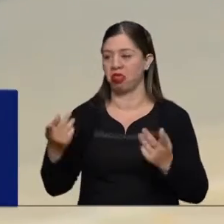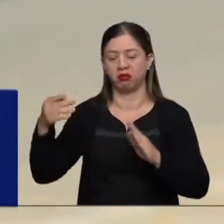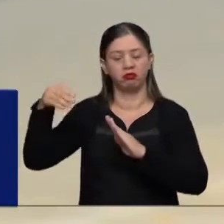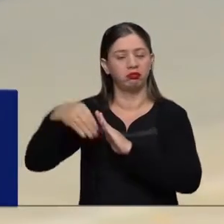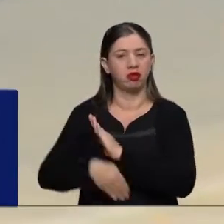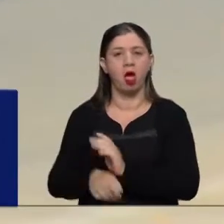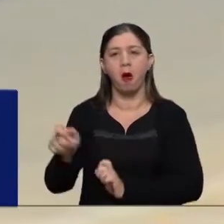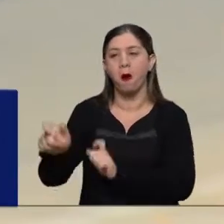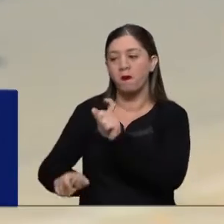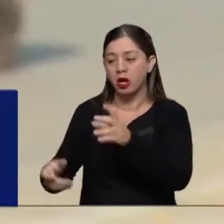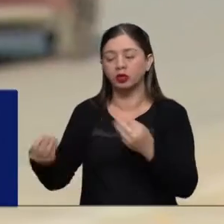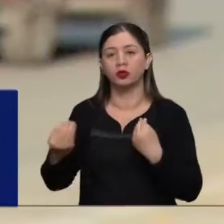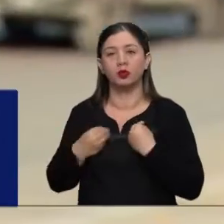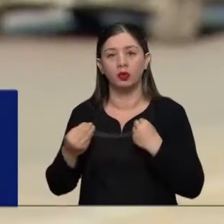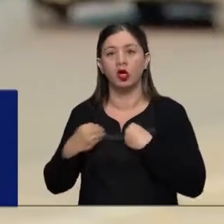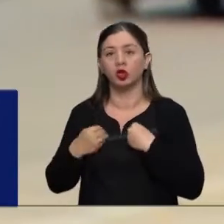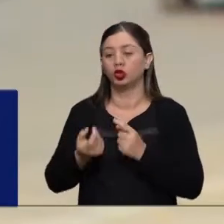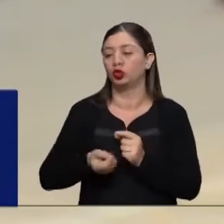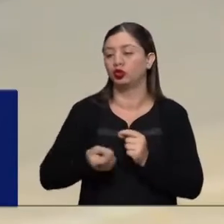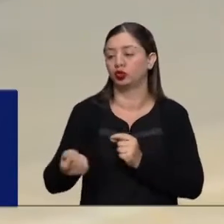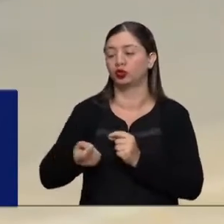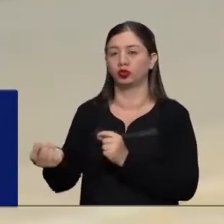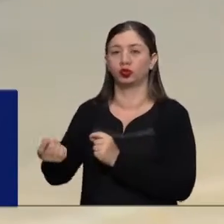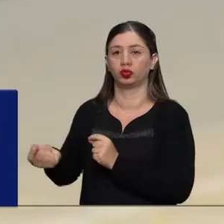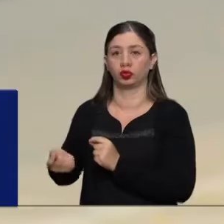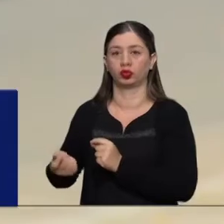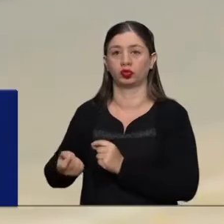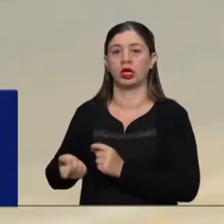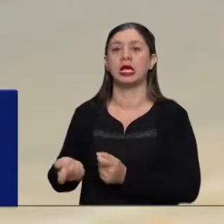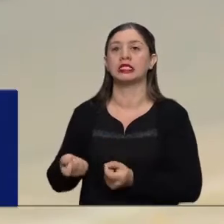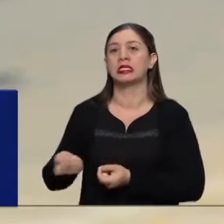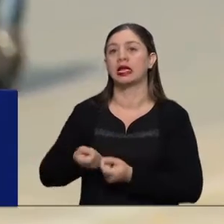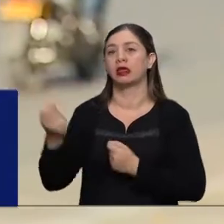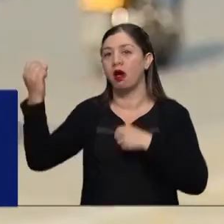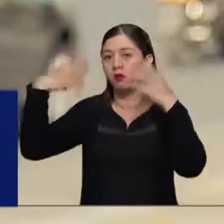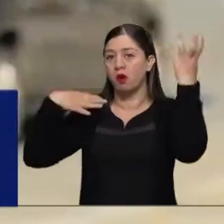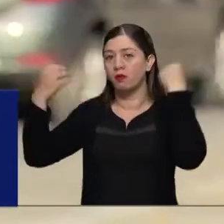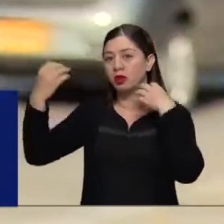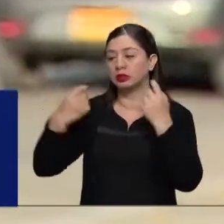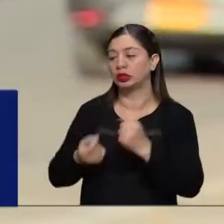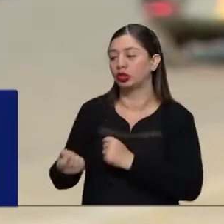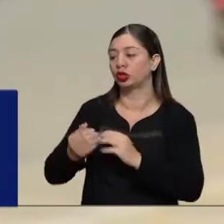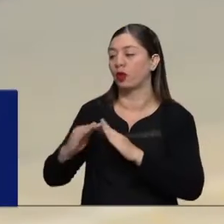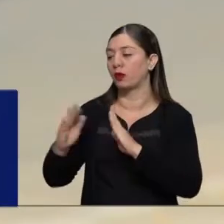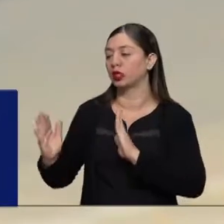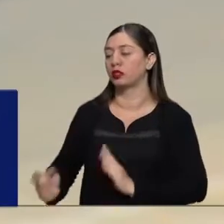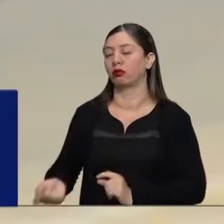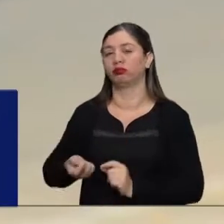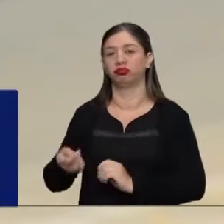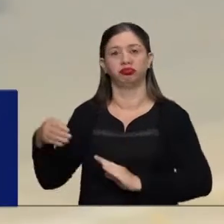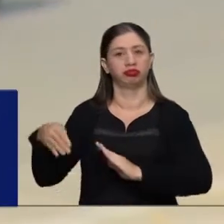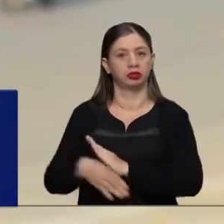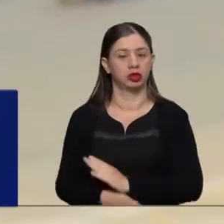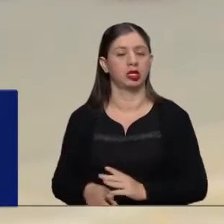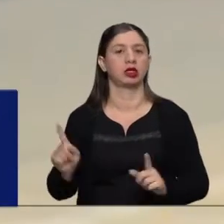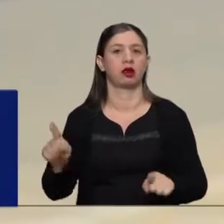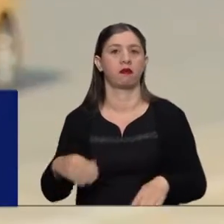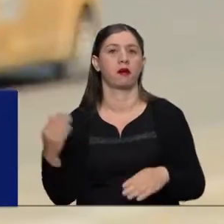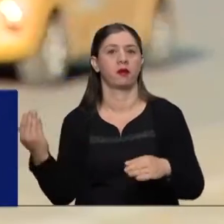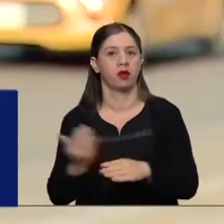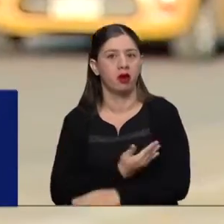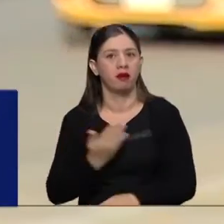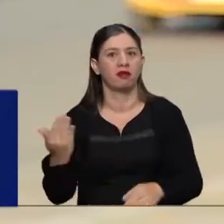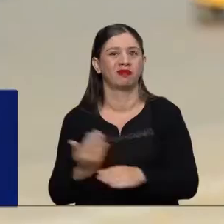que aún permanecen viviendo a los alrededores de esos establecimientos nocturnos y que también se estarían presentando problemas